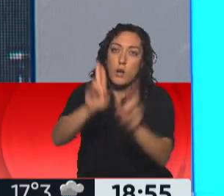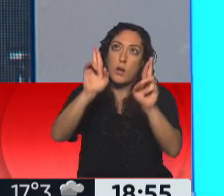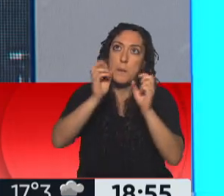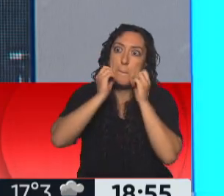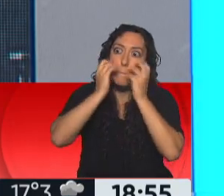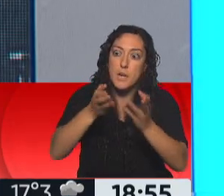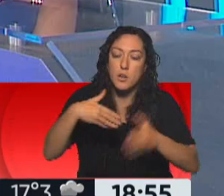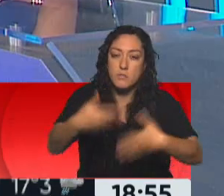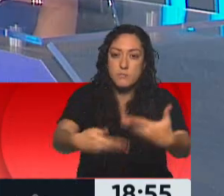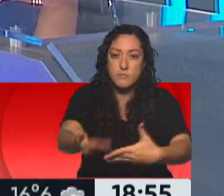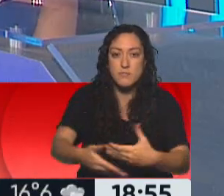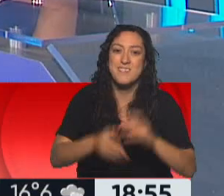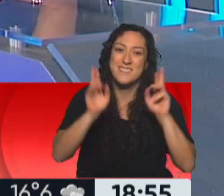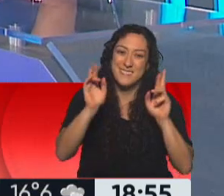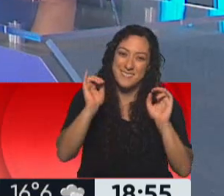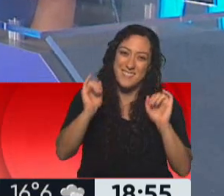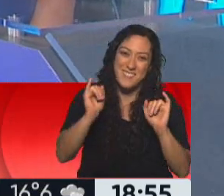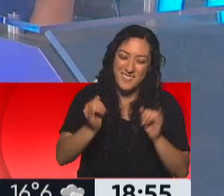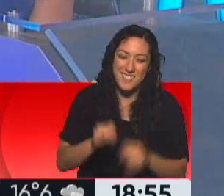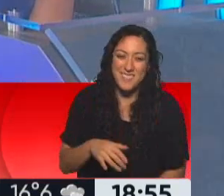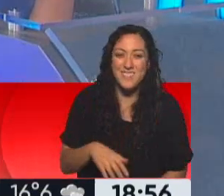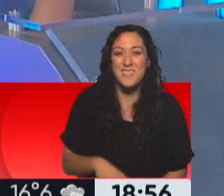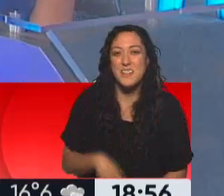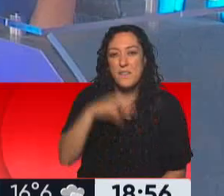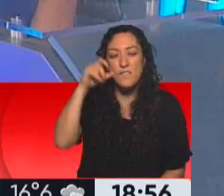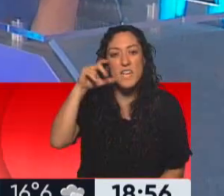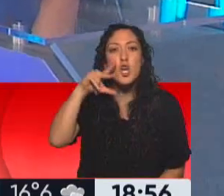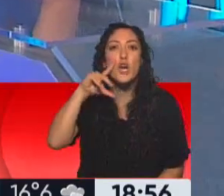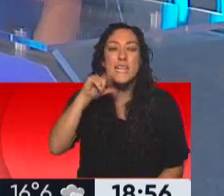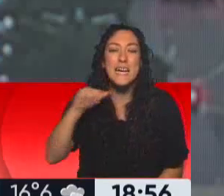personas que transitamos. Sin dudas. Gracias, Verónica. Verónica González en esta edición central de Noticias.